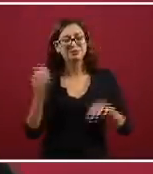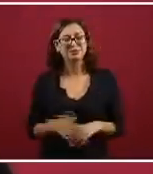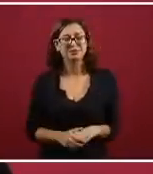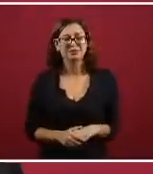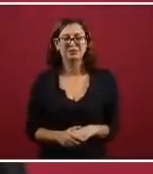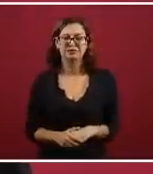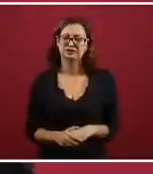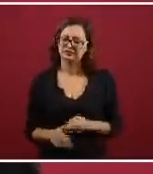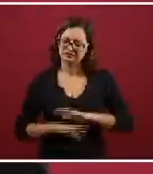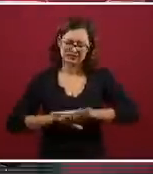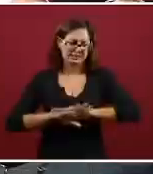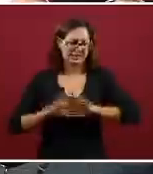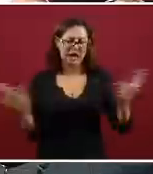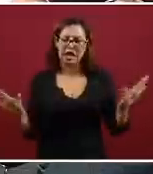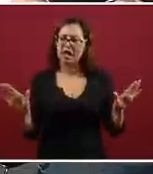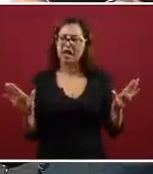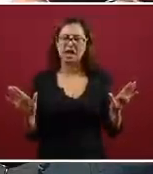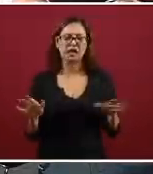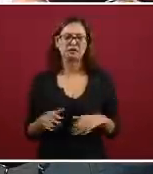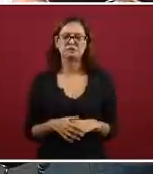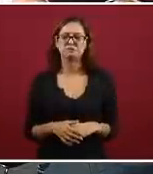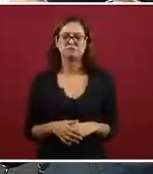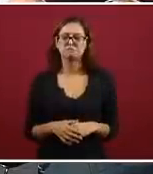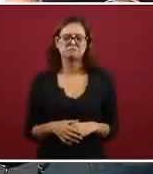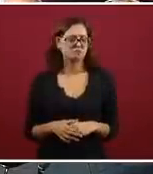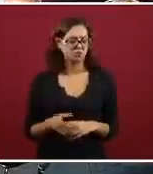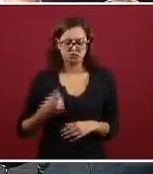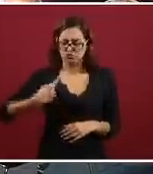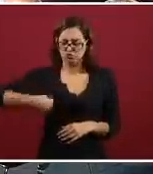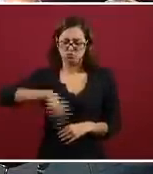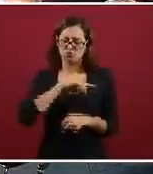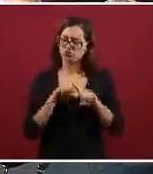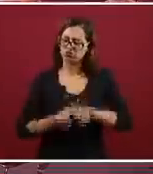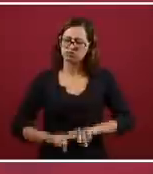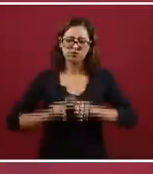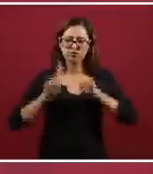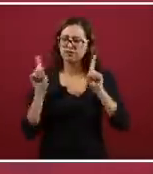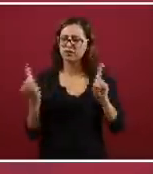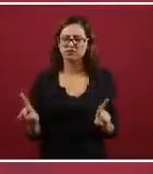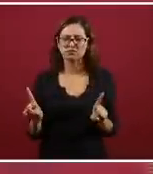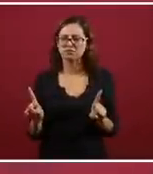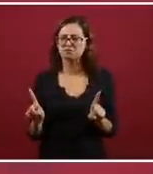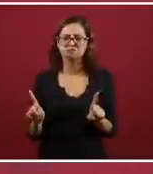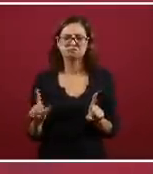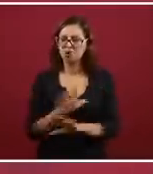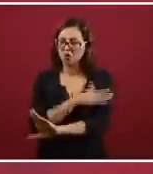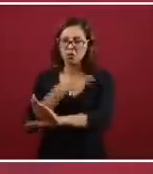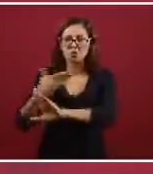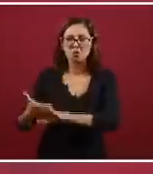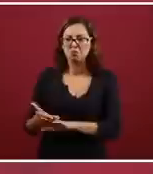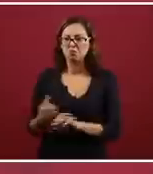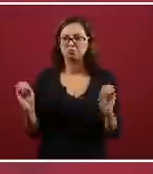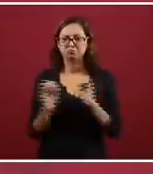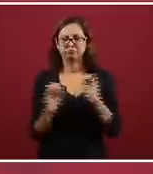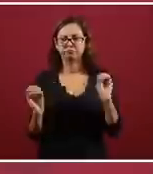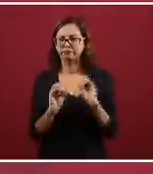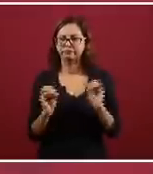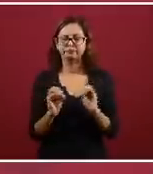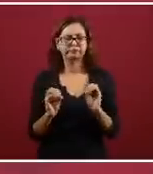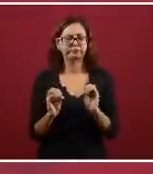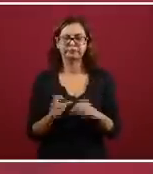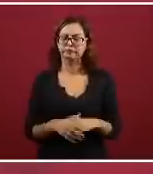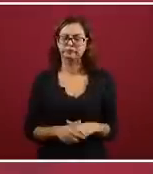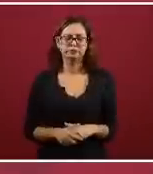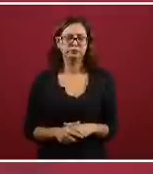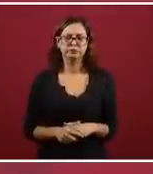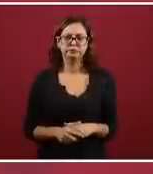Entonces, eso ya no, eso no vamos a continuar con esa política. Y